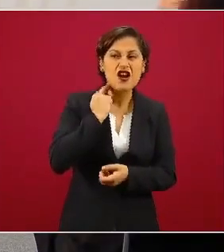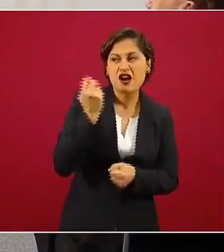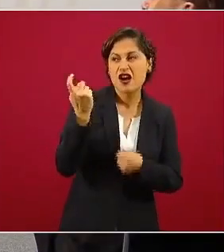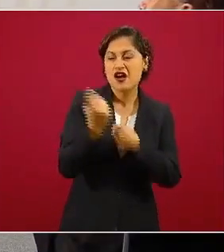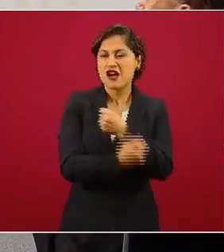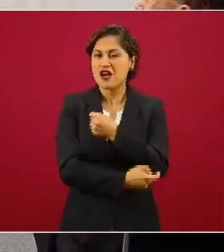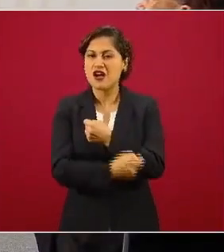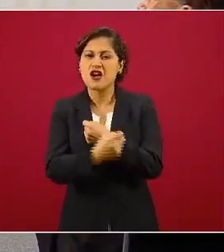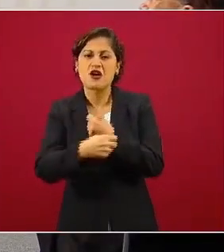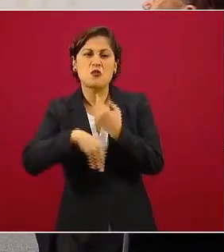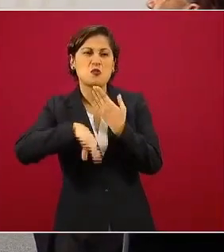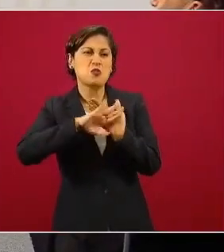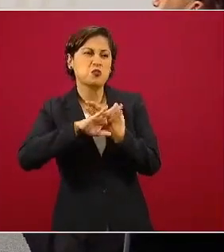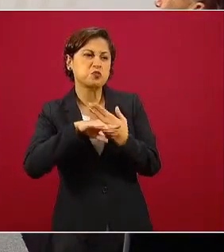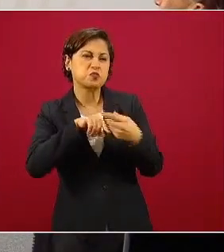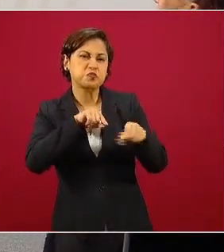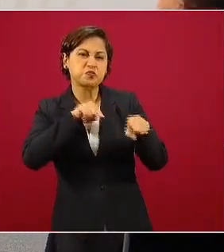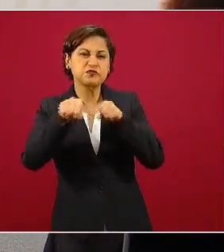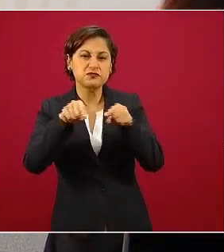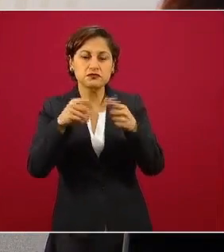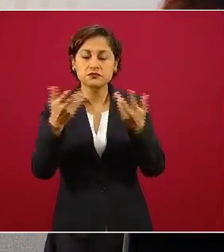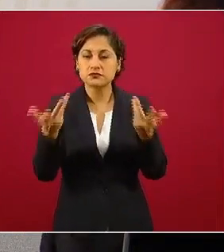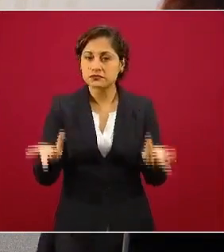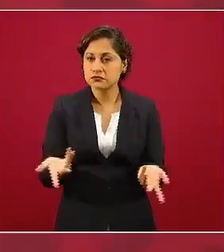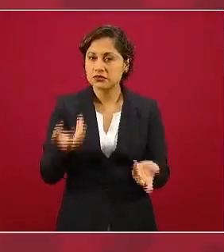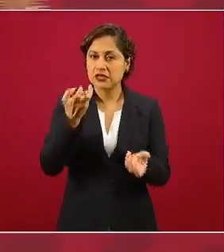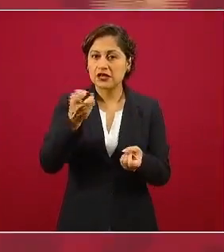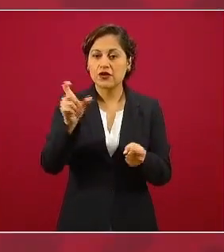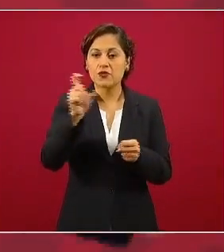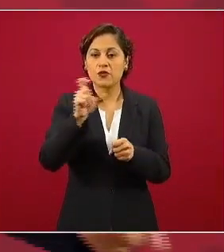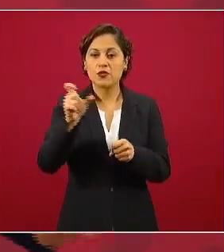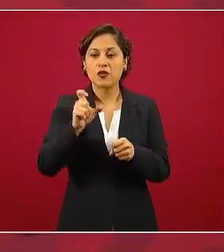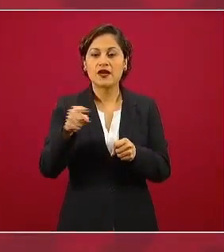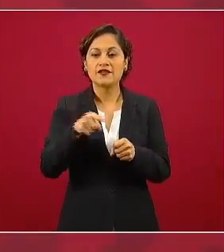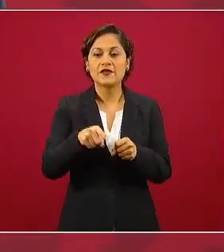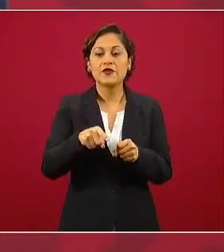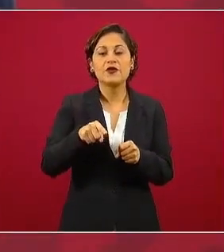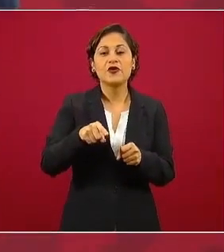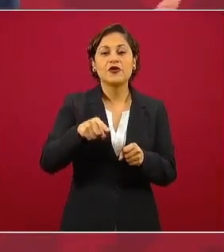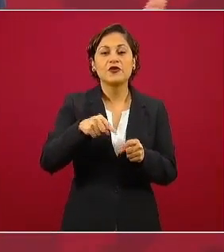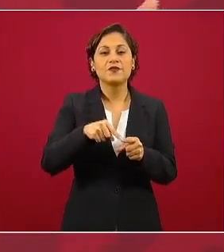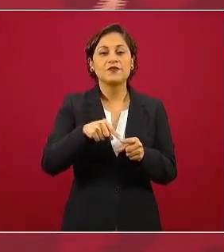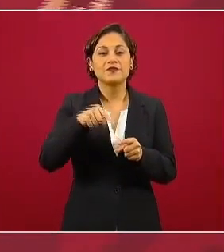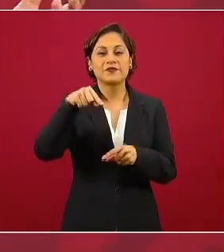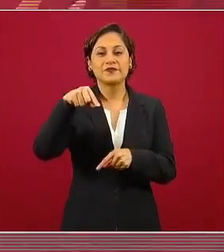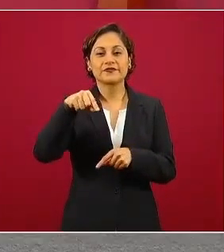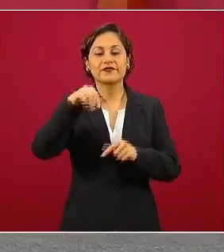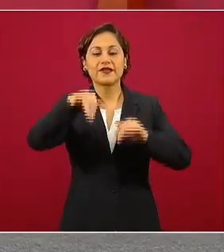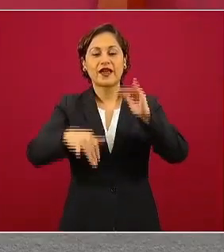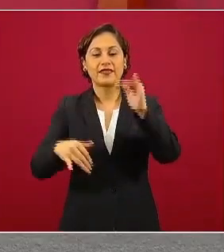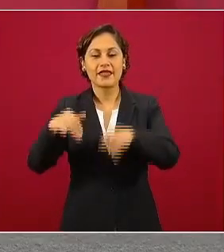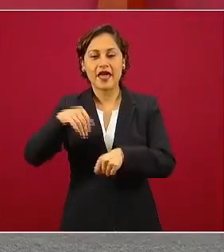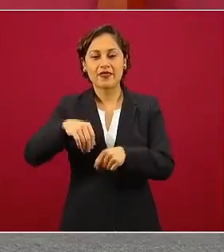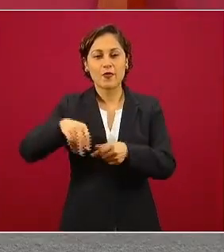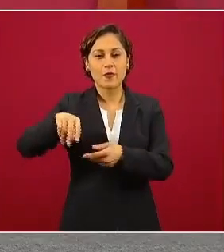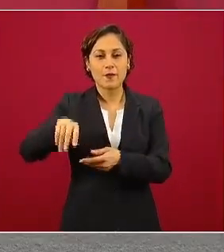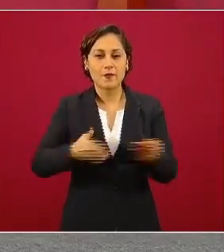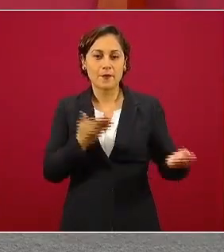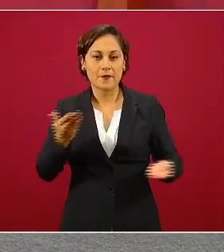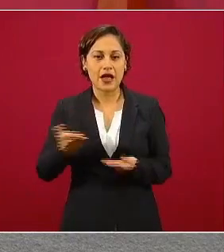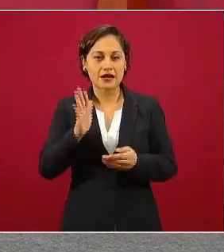llaman? Sincronizado, que sale uno y luego sale el otro, que sale el otro. Pues está bien, no pasa